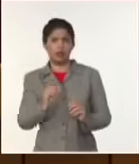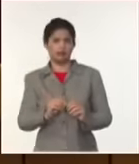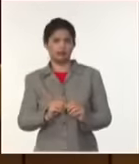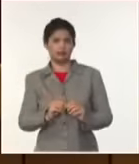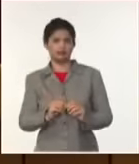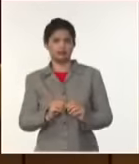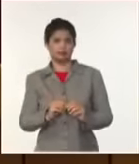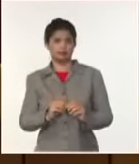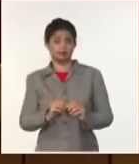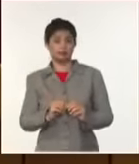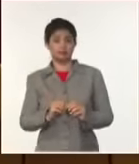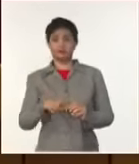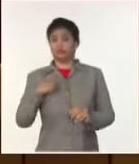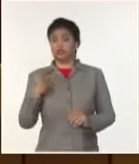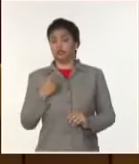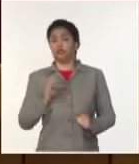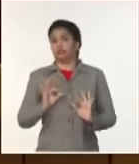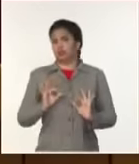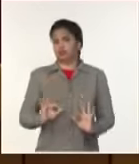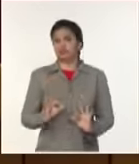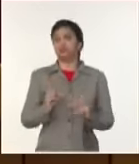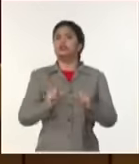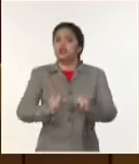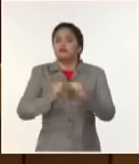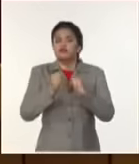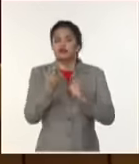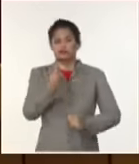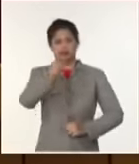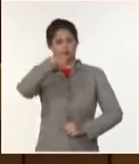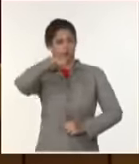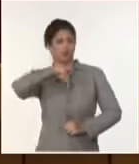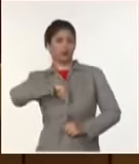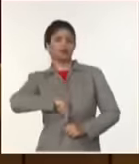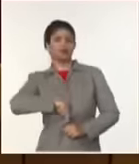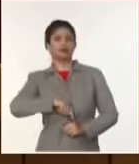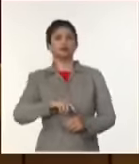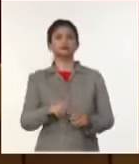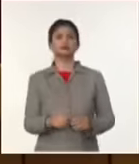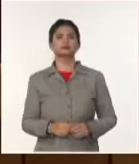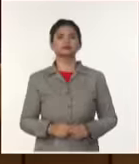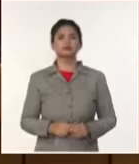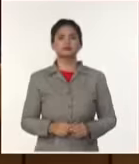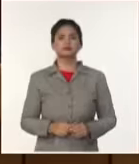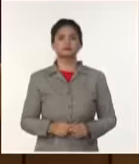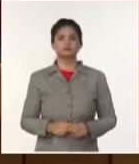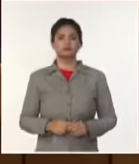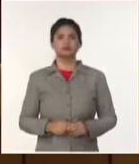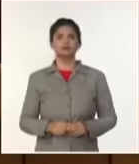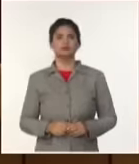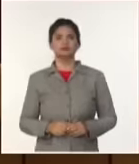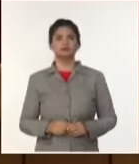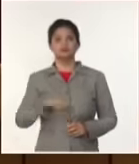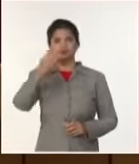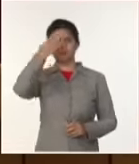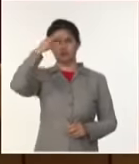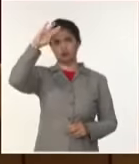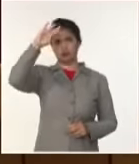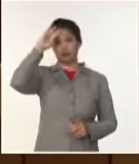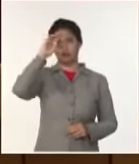Tan entrenado tenemos el espíritu que esta resistencia desconoce la inmovilidad, el aguantar sin